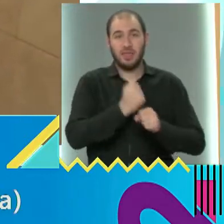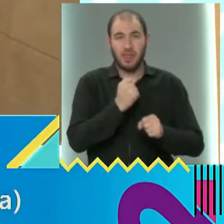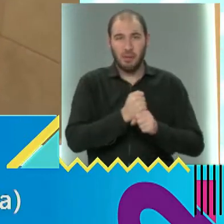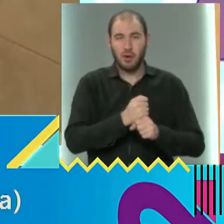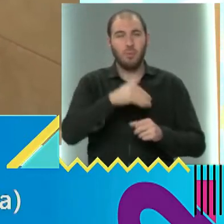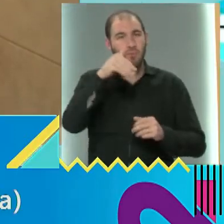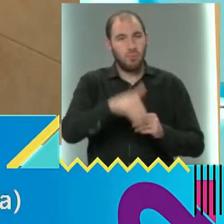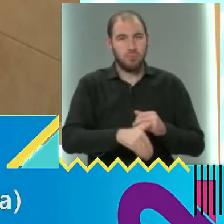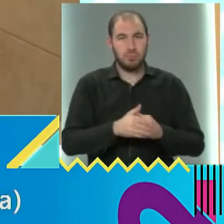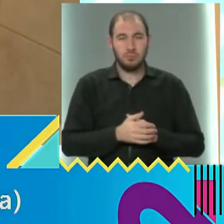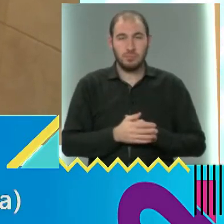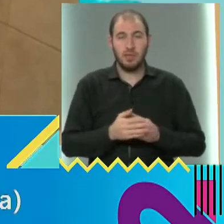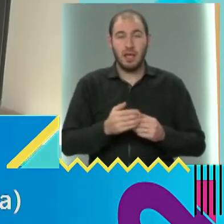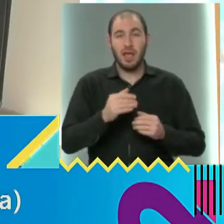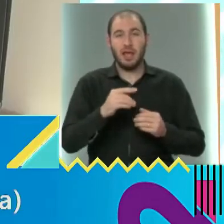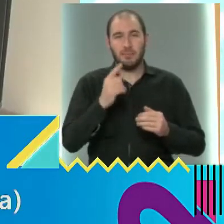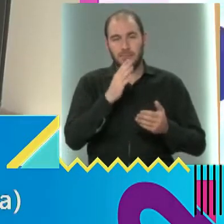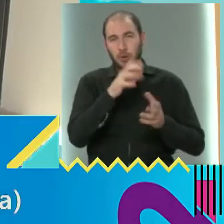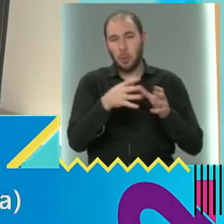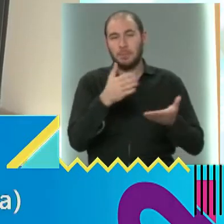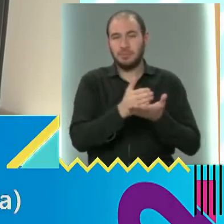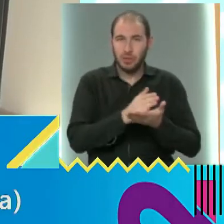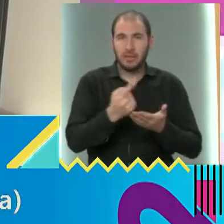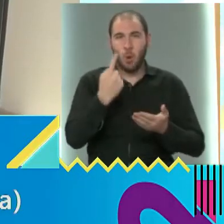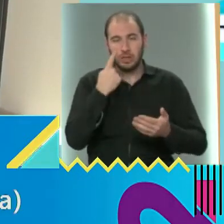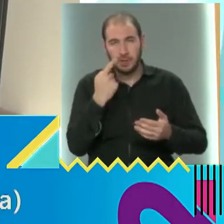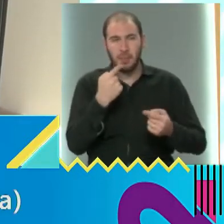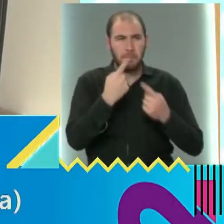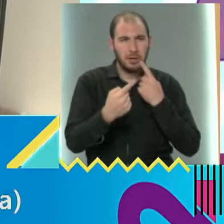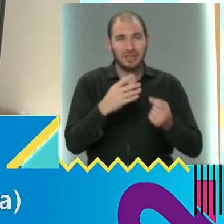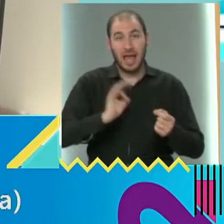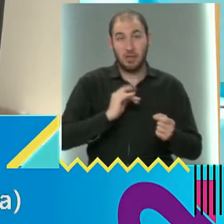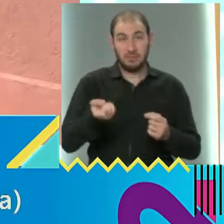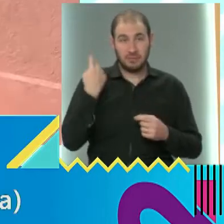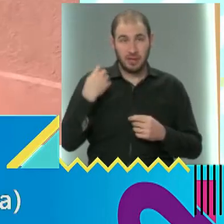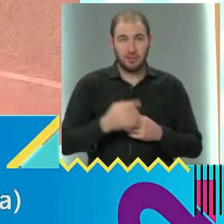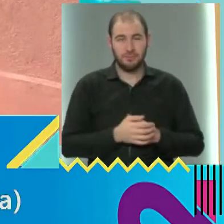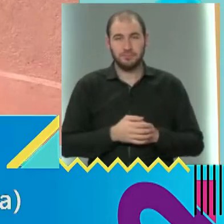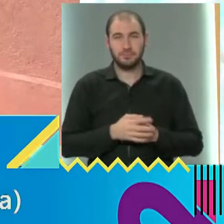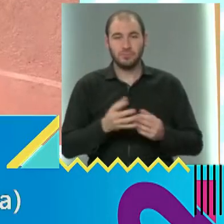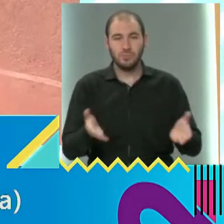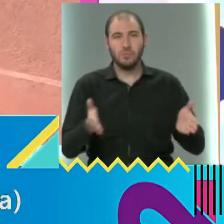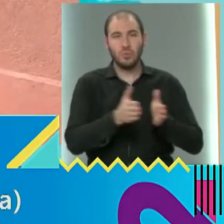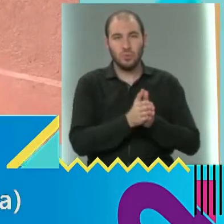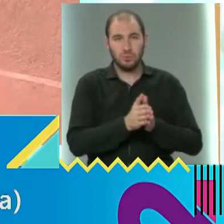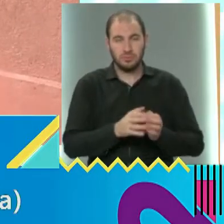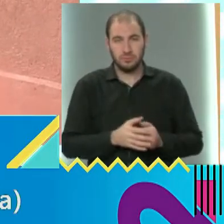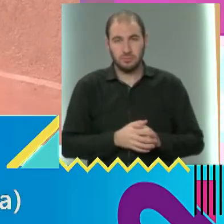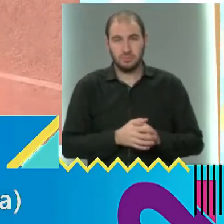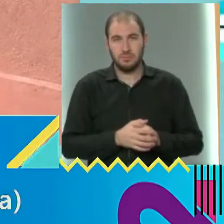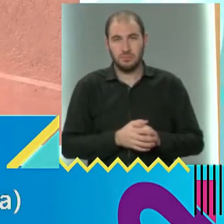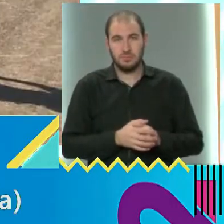muy profundo hecho con entidades intermedias, con municipios, haciendo un relevamiento desde el año pasado en forma conjunta y bueno,